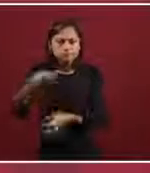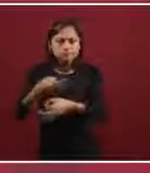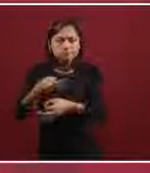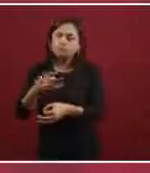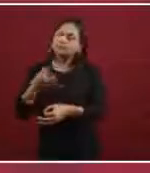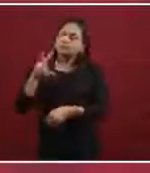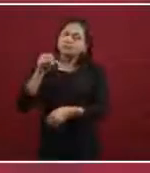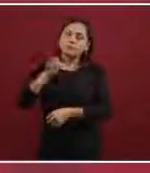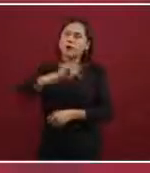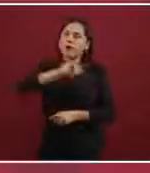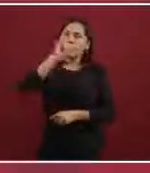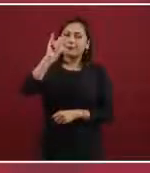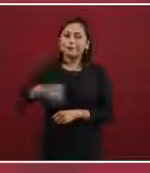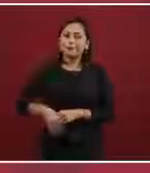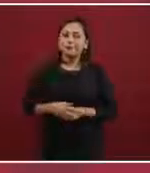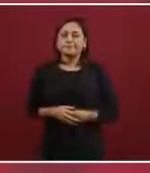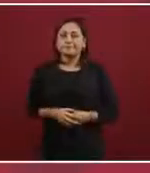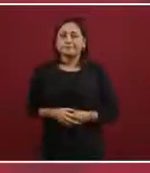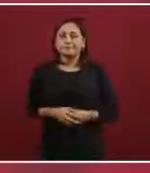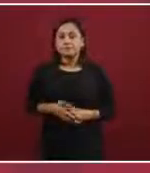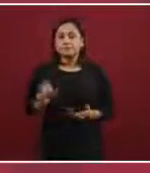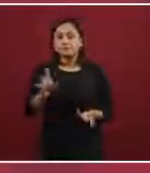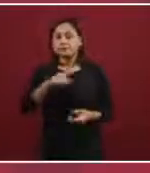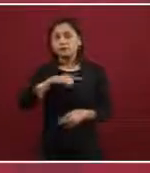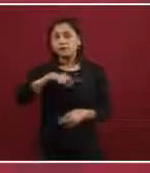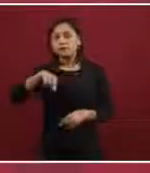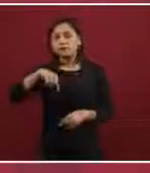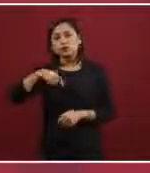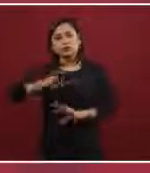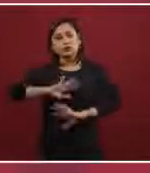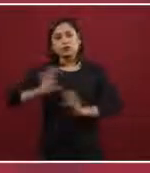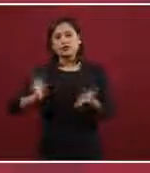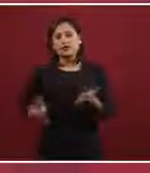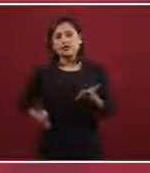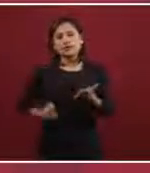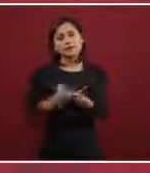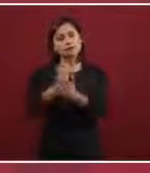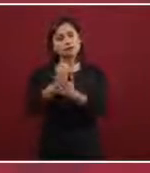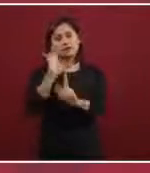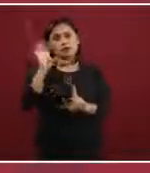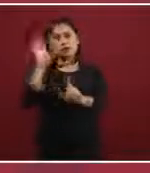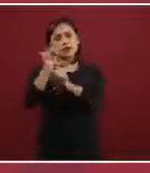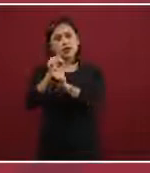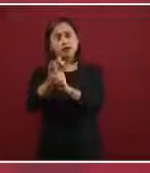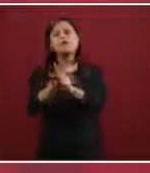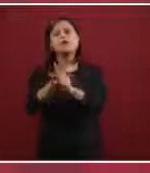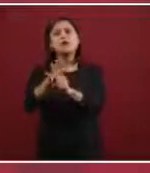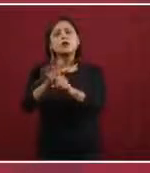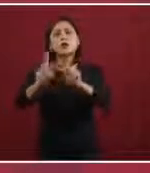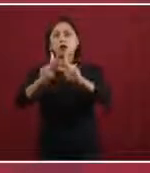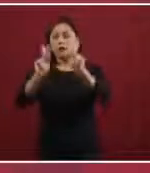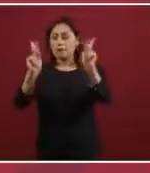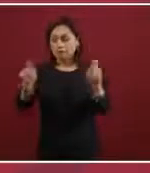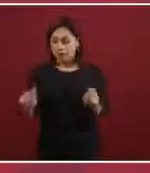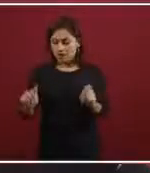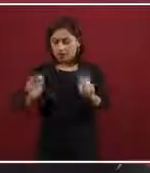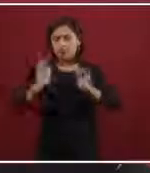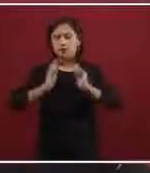y estamos absolutamente convencidos que la paz y la tranquilidad son frutos de la justicia